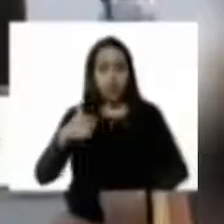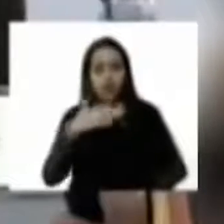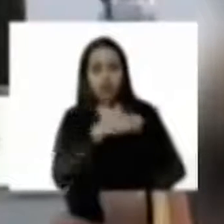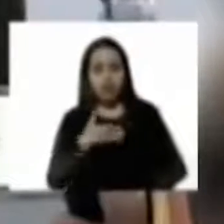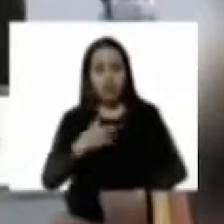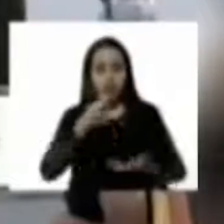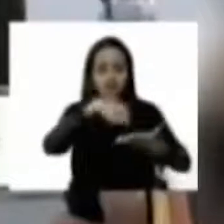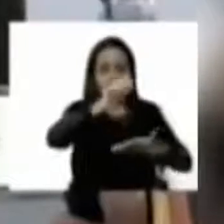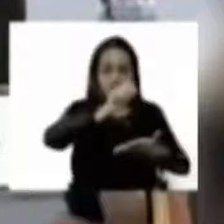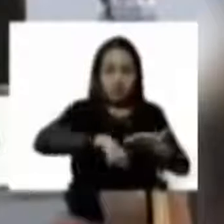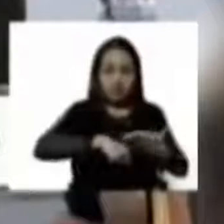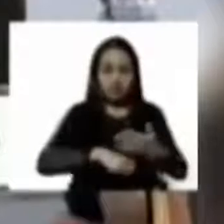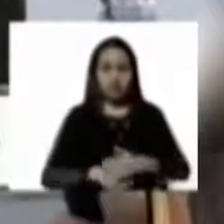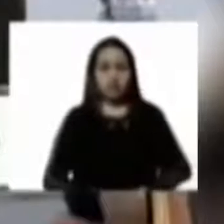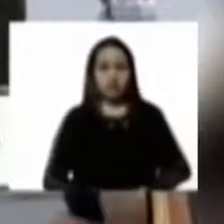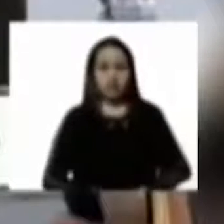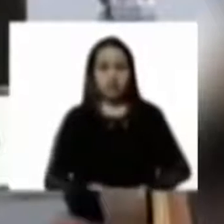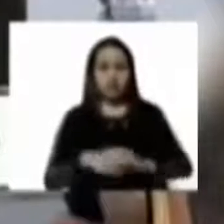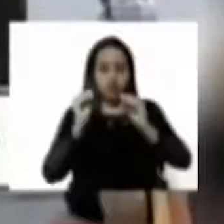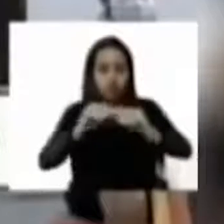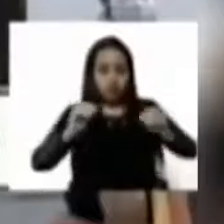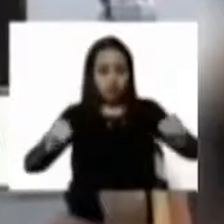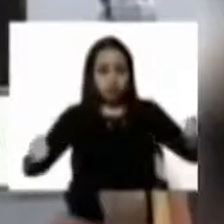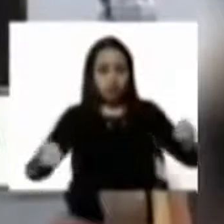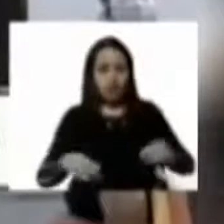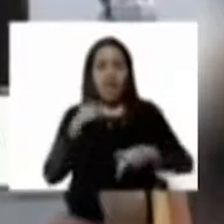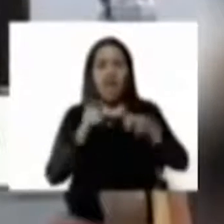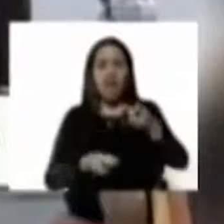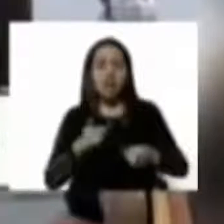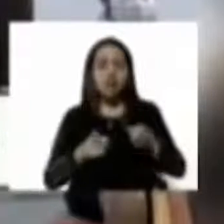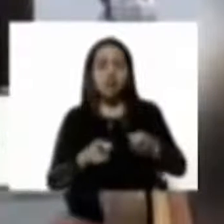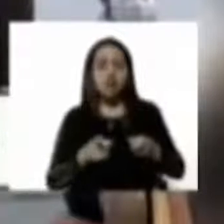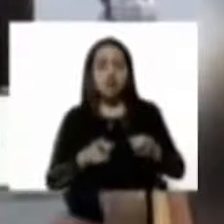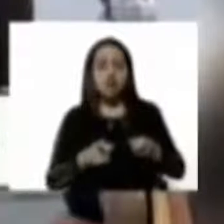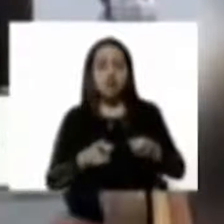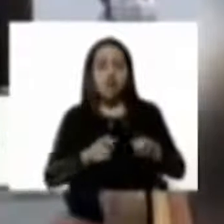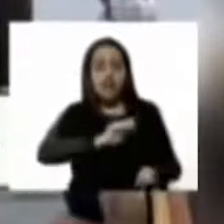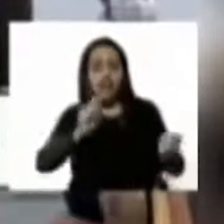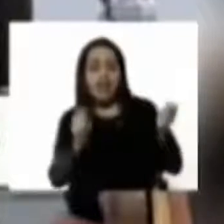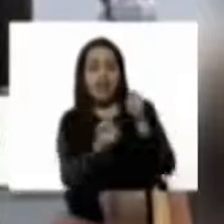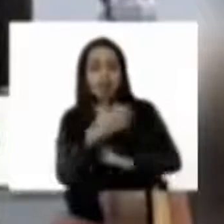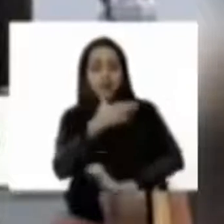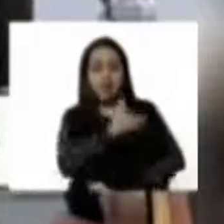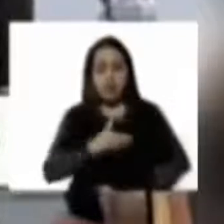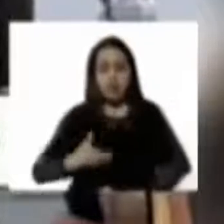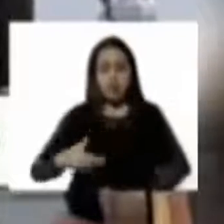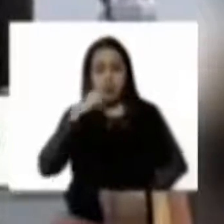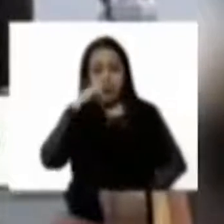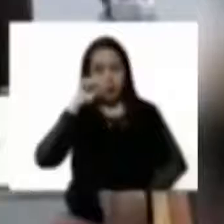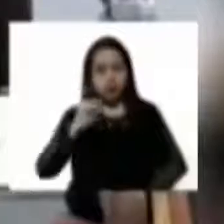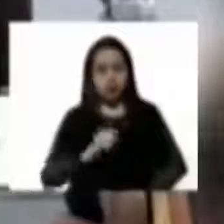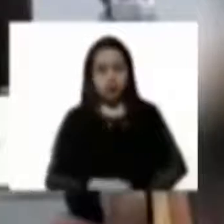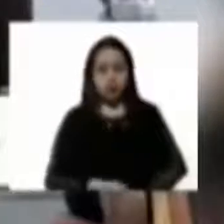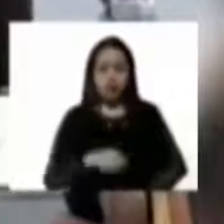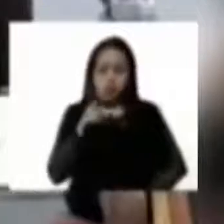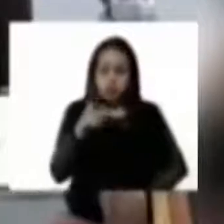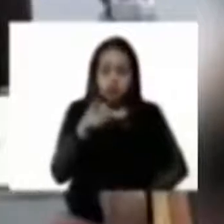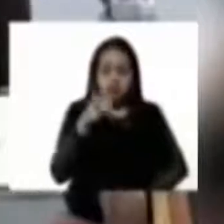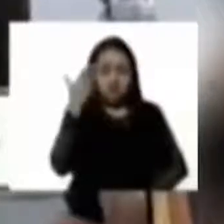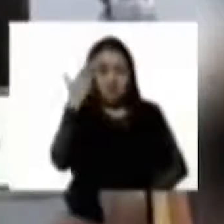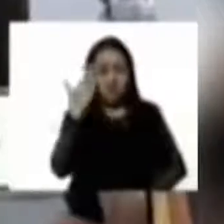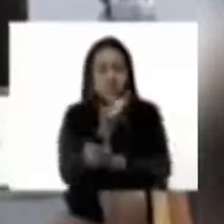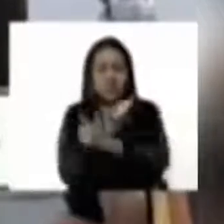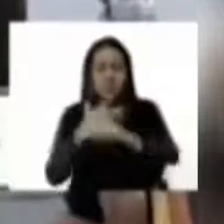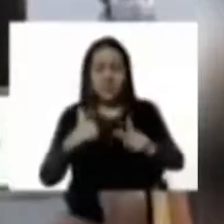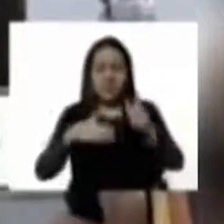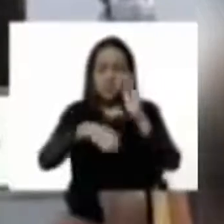las firmas para convocar un referéndum revocatorio contra el presidente Maduro, tengan la libertad de salir a las